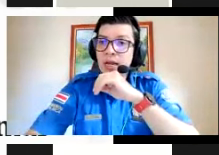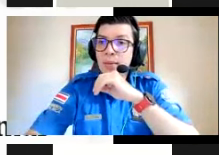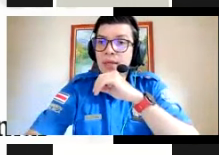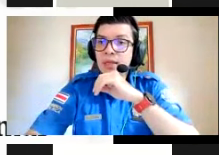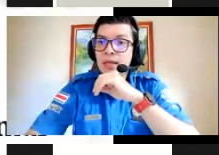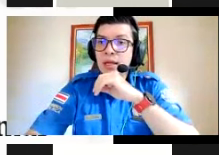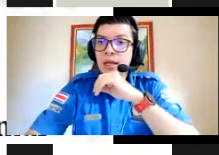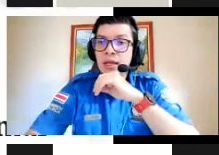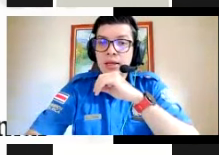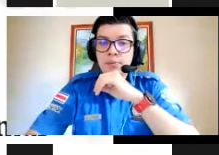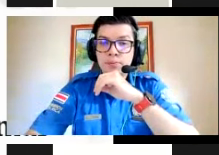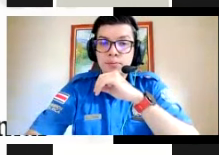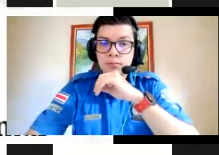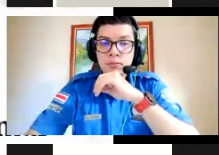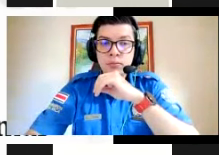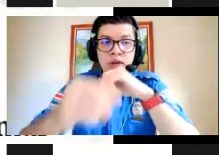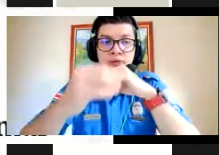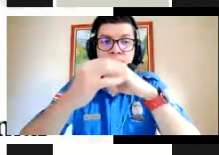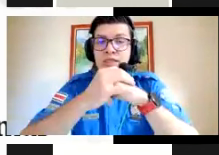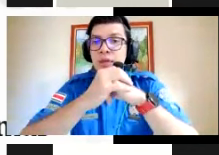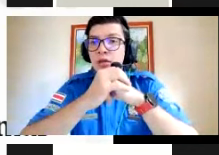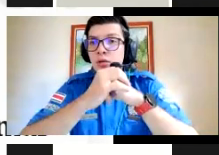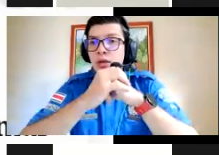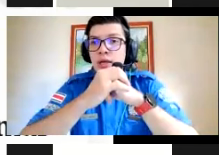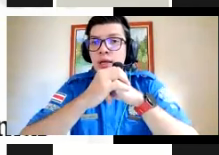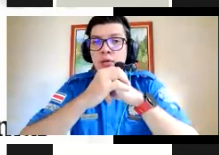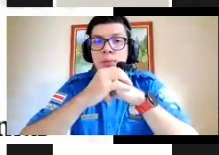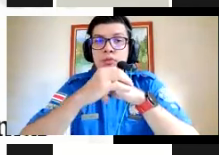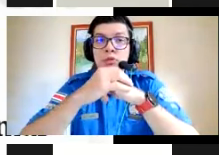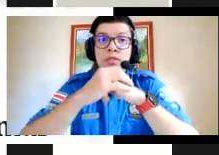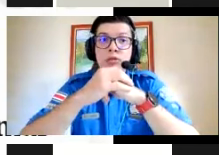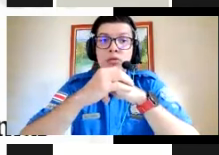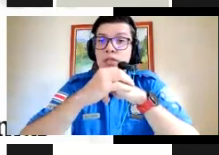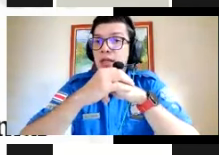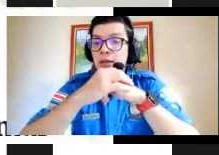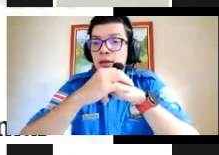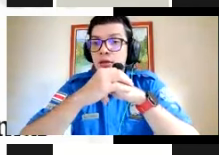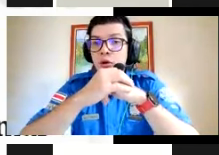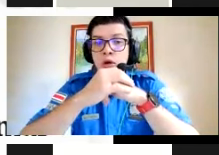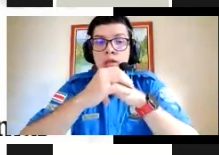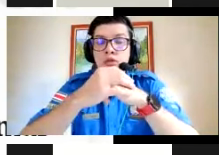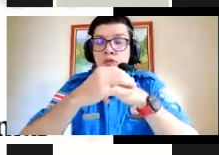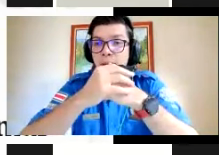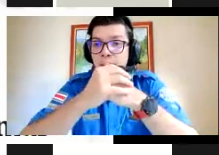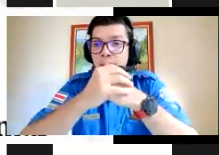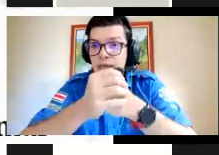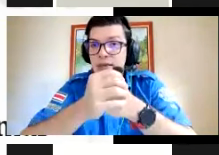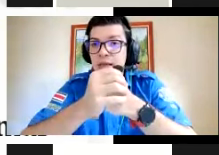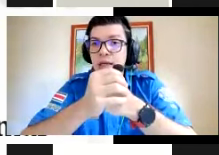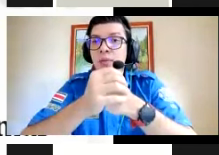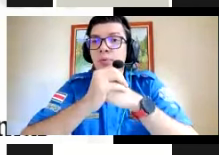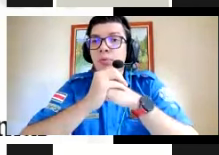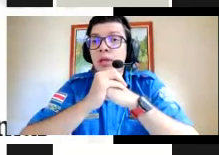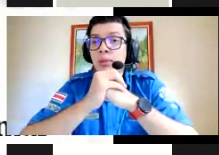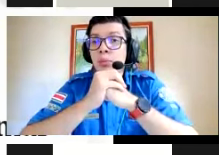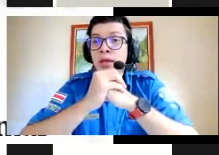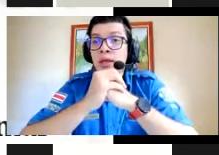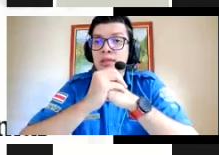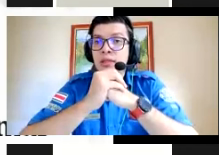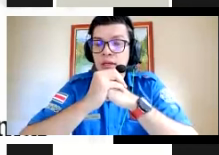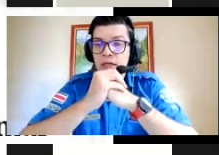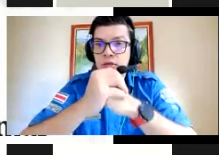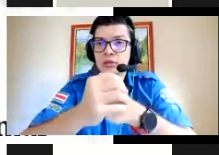que lamenta el fallecimiento de una persona desconocida. No, son familias que